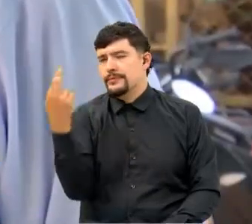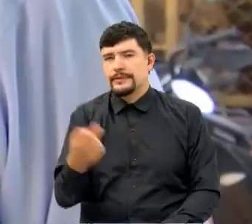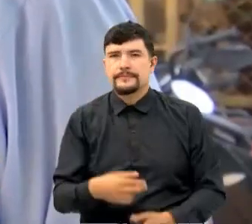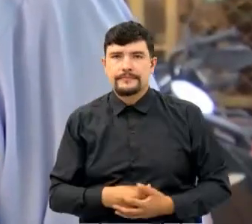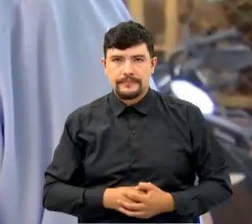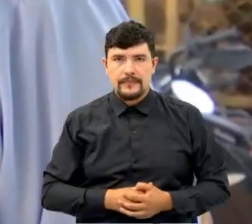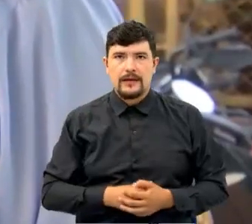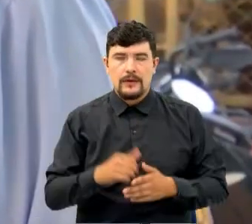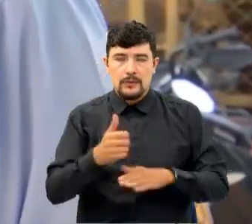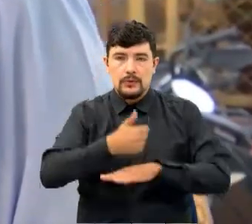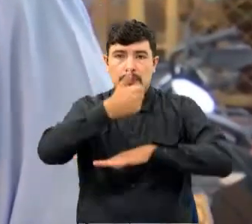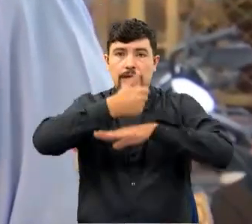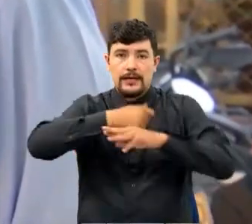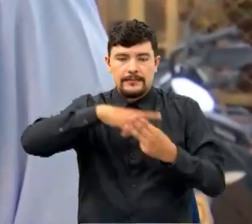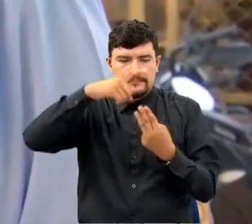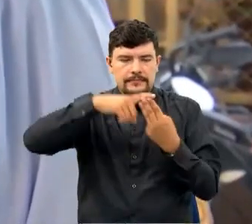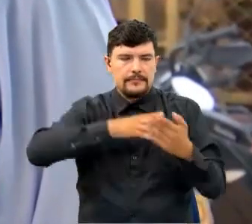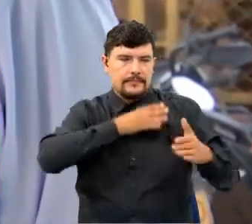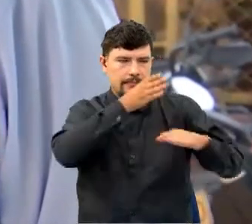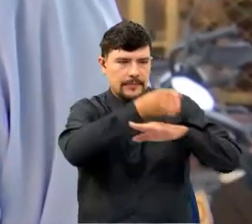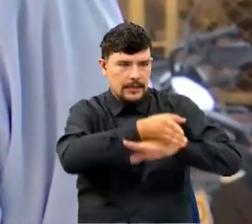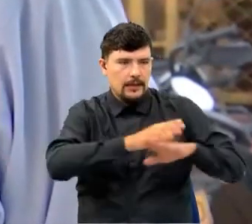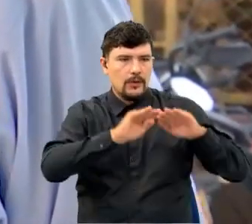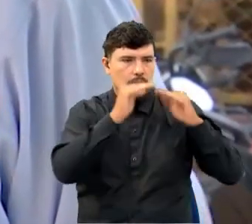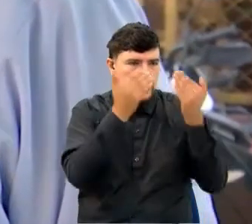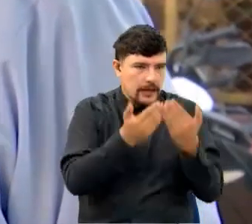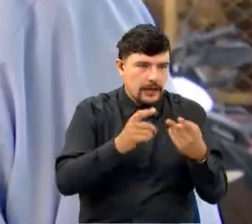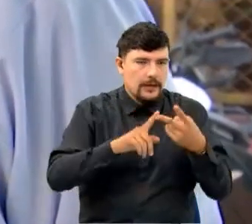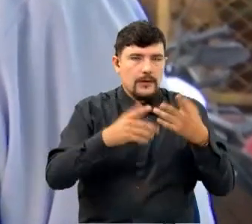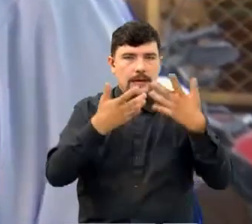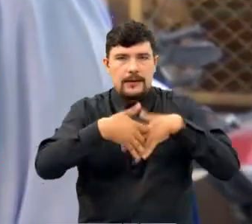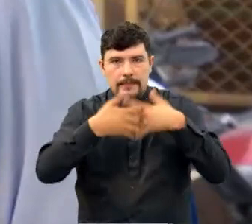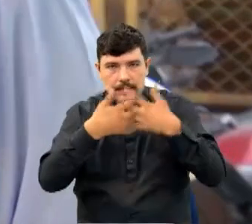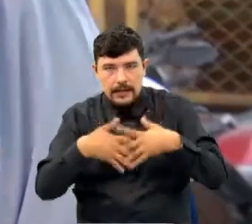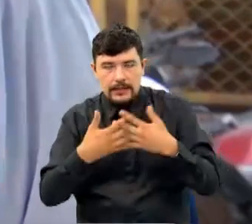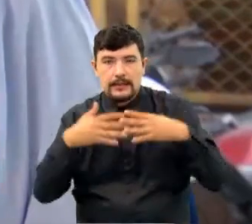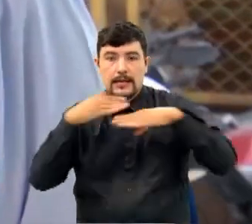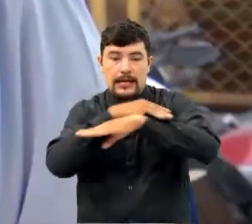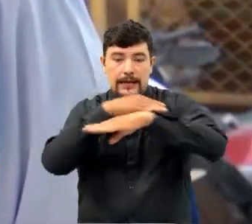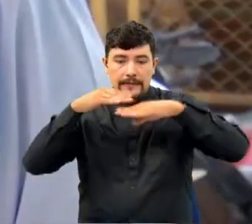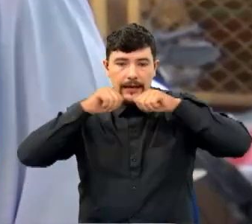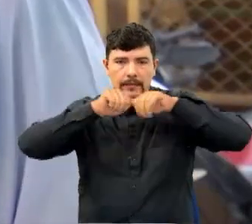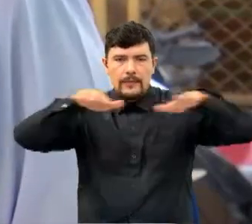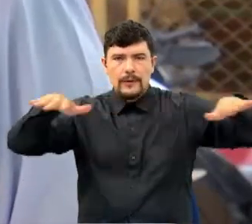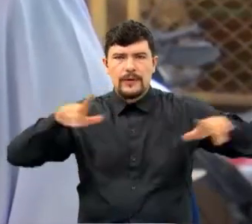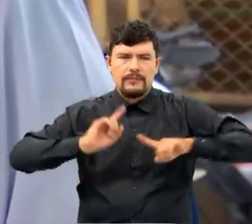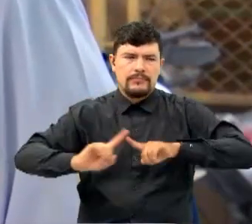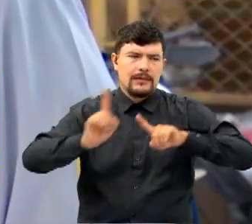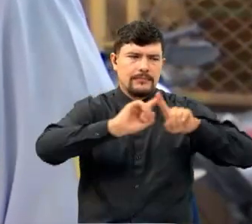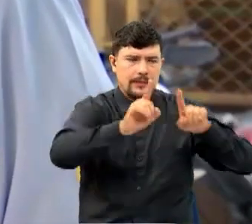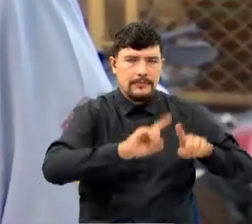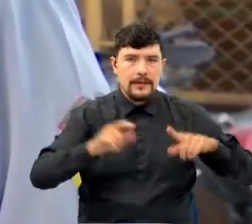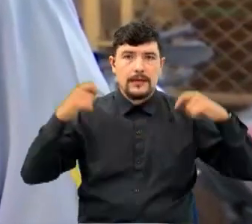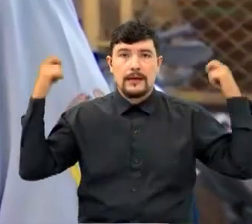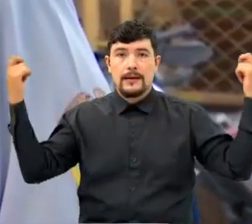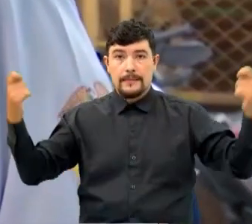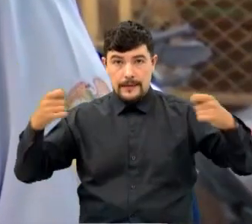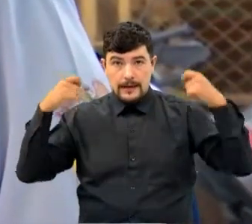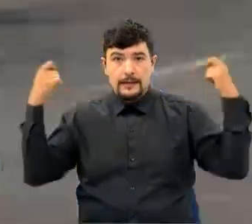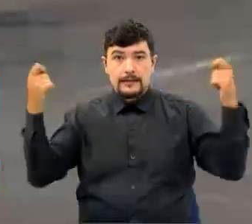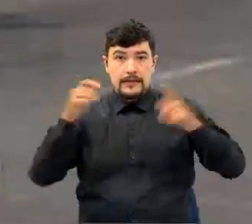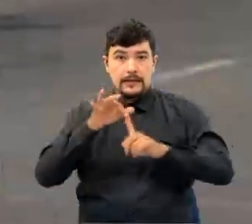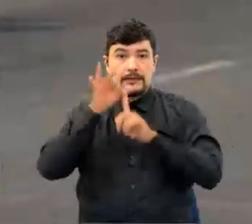campañas a colegios, a empresas, en la misma vía pública, a los infractores. Hacemos campañas especiales en la vía pública